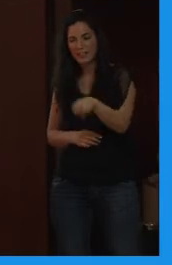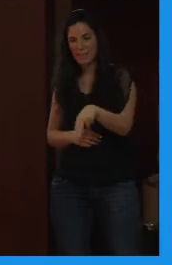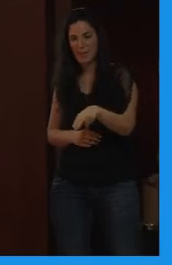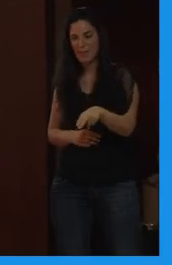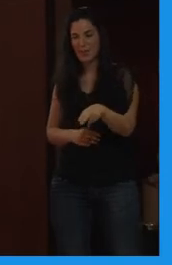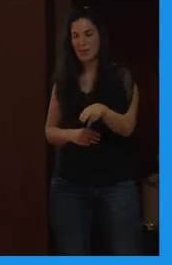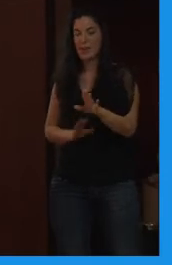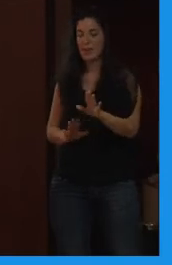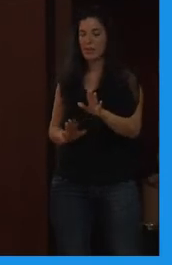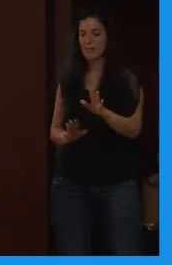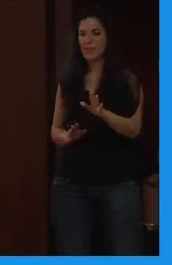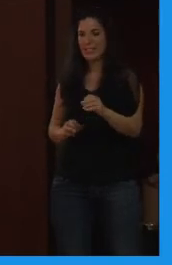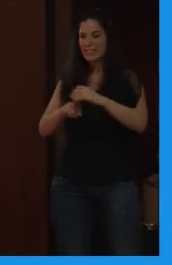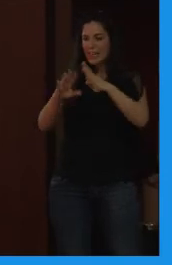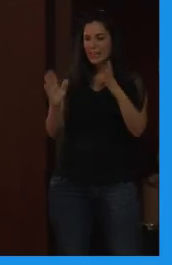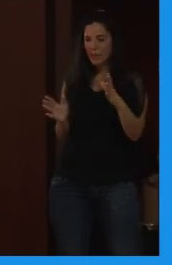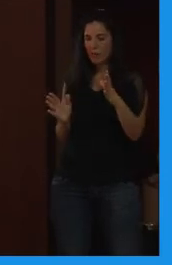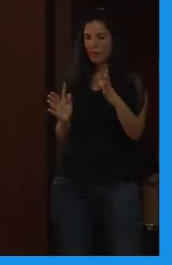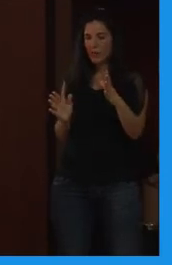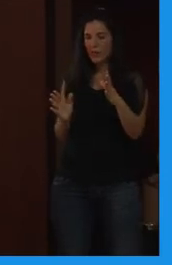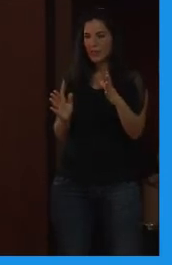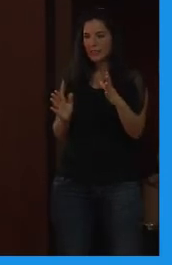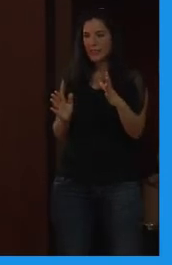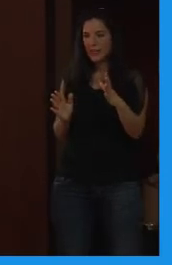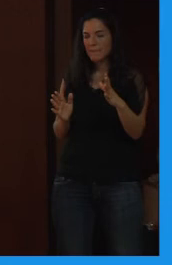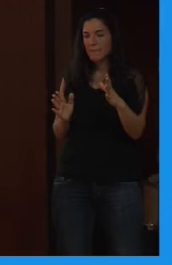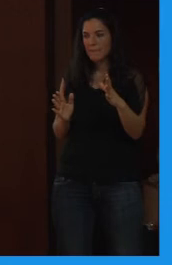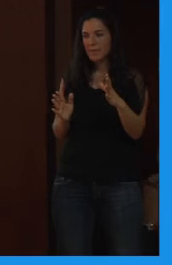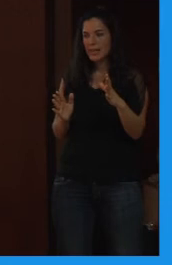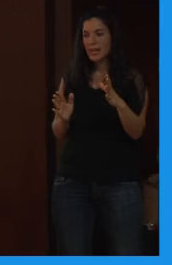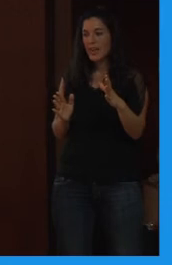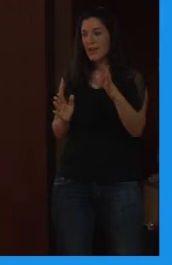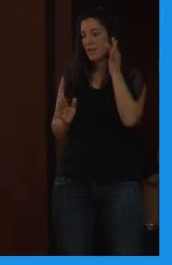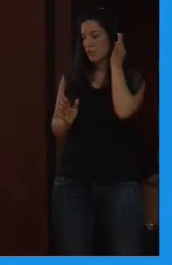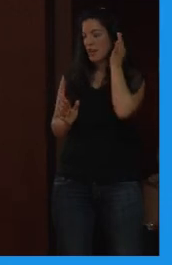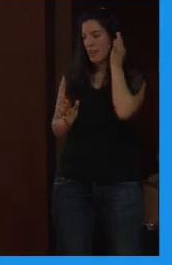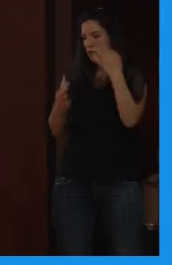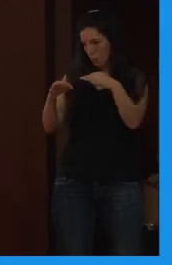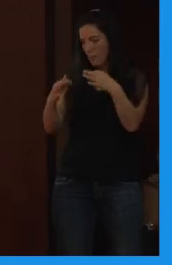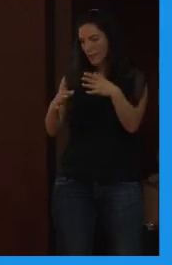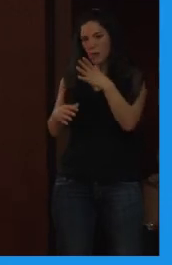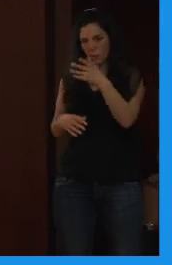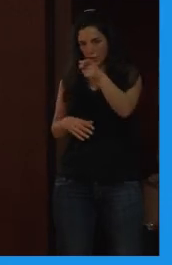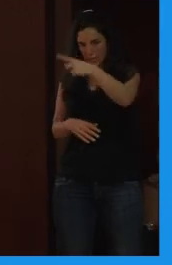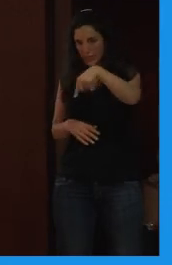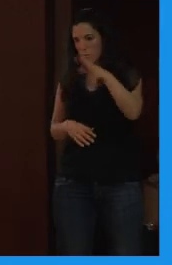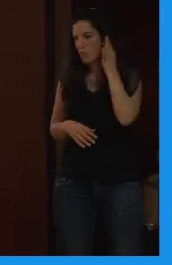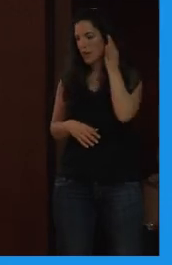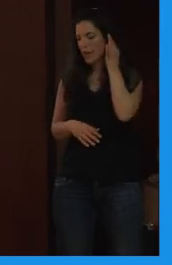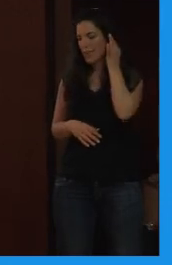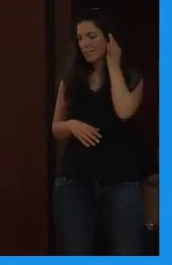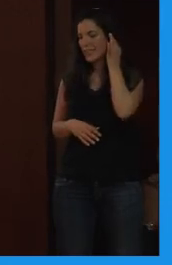mejoran mucho son os digo normalmente de sexo femenino porque aquí también son la mayoría mujeres, 9 a 10